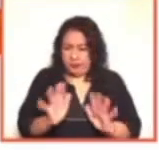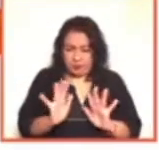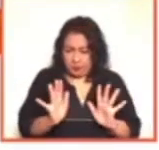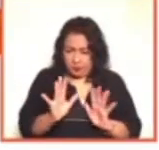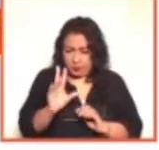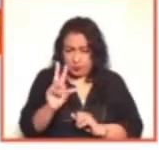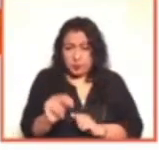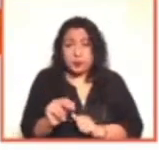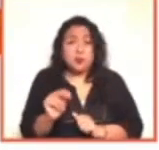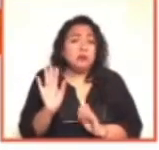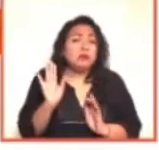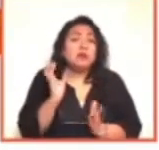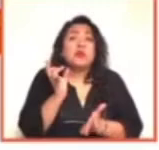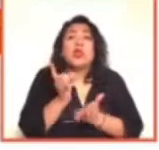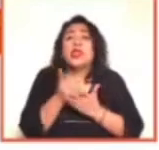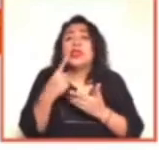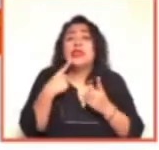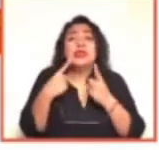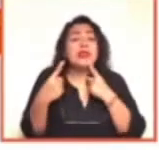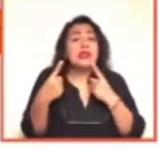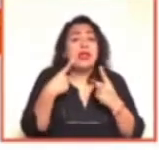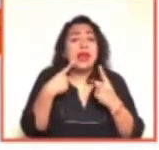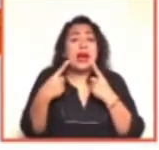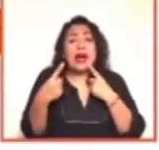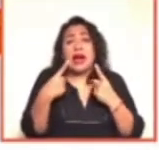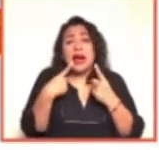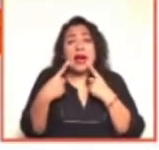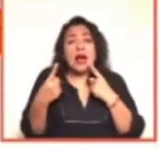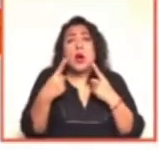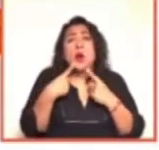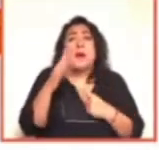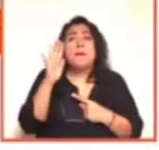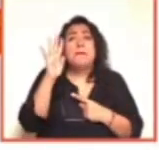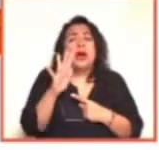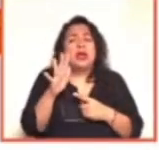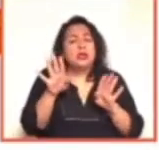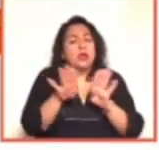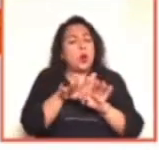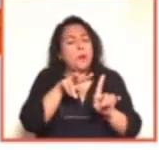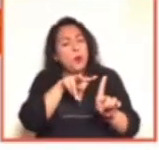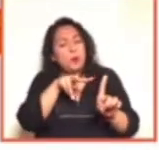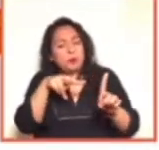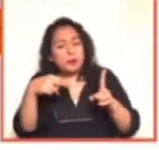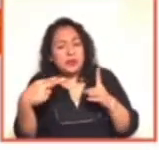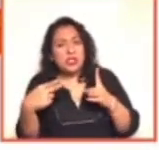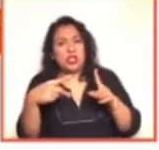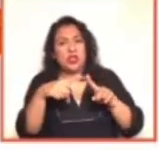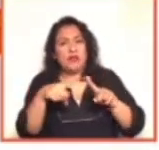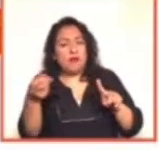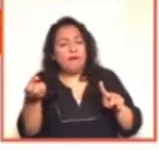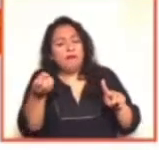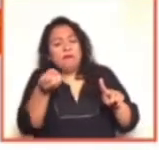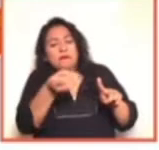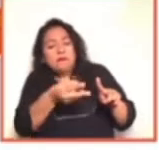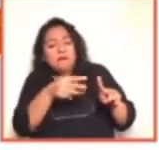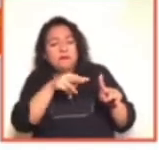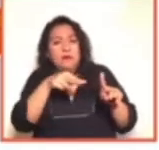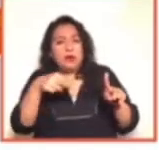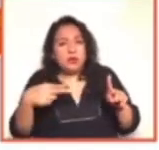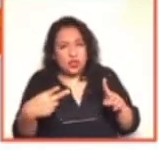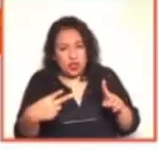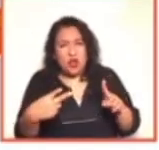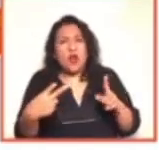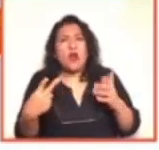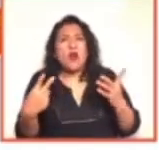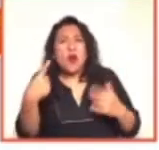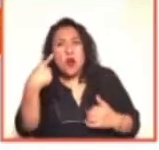es simplemente un diálogo, como poner las cosas en perspectiva, aportar una mirada desde el